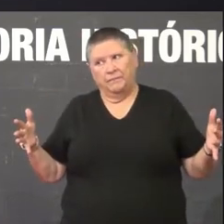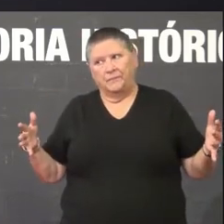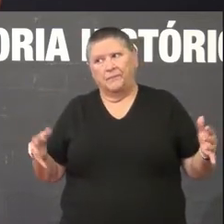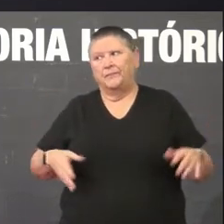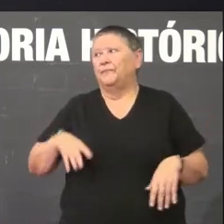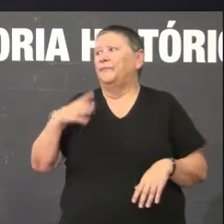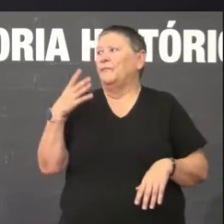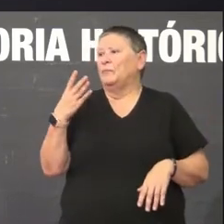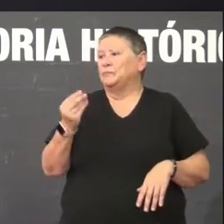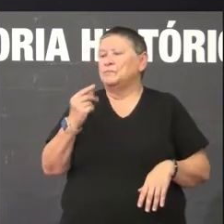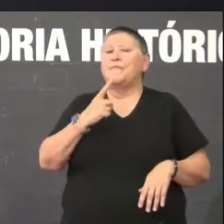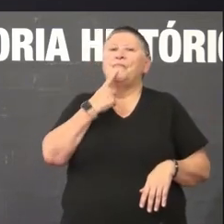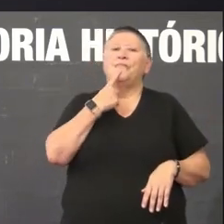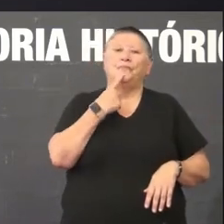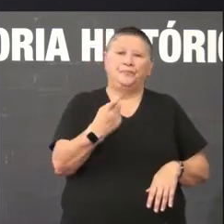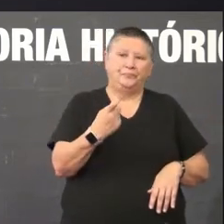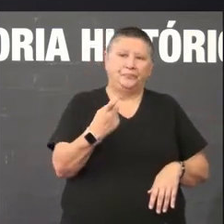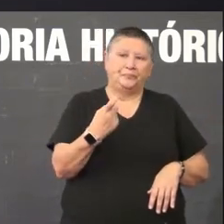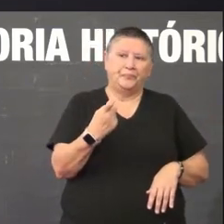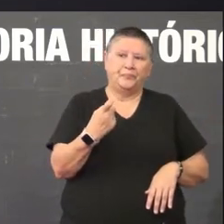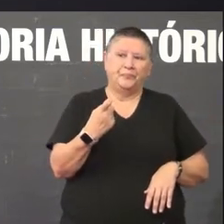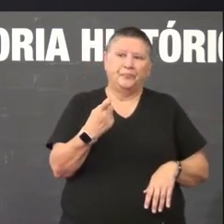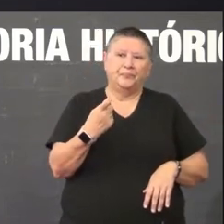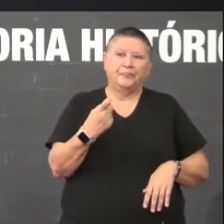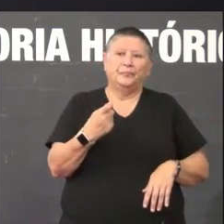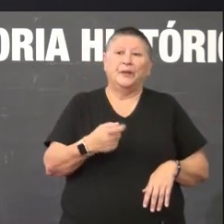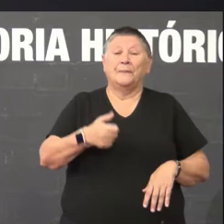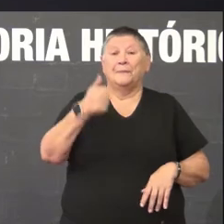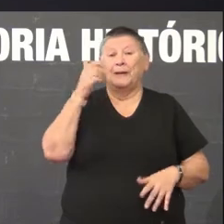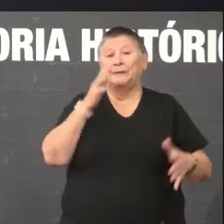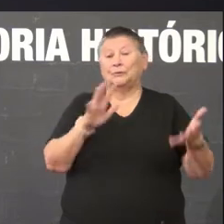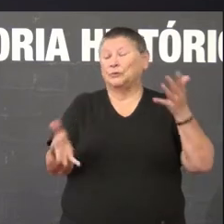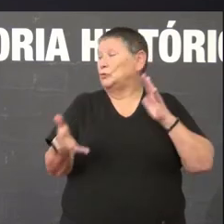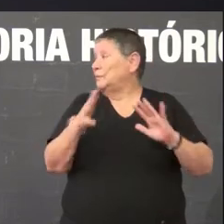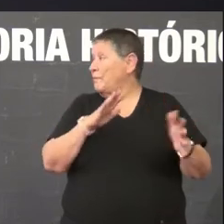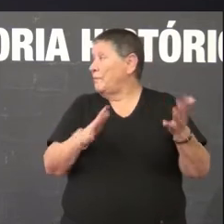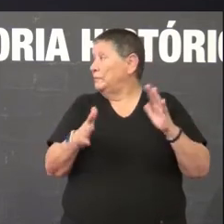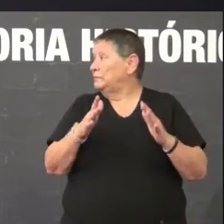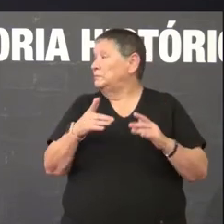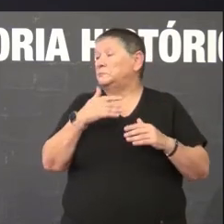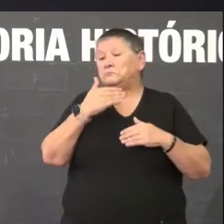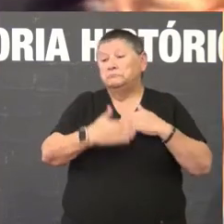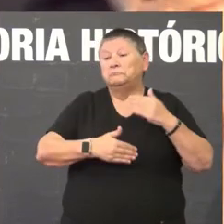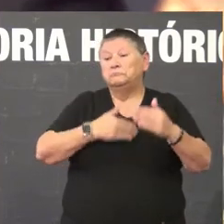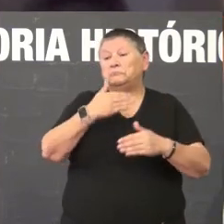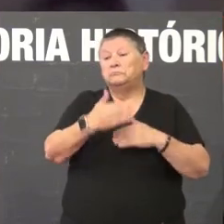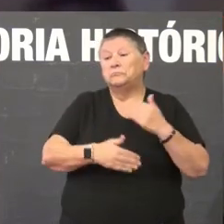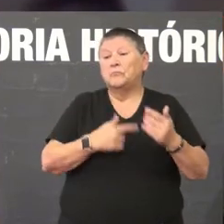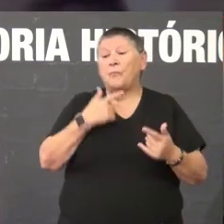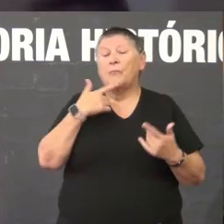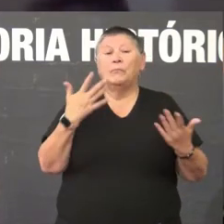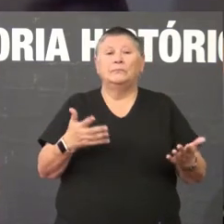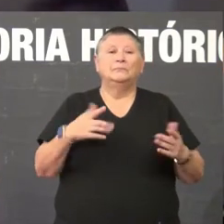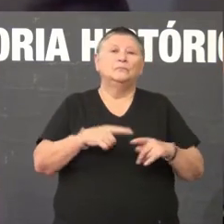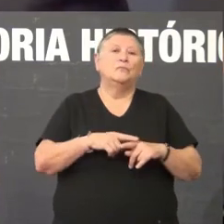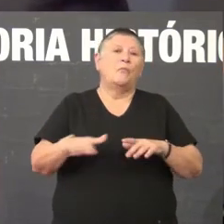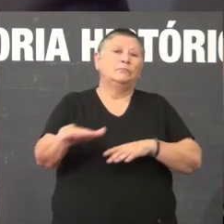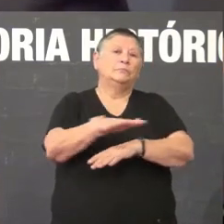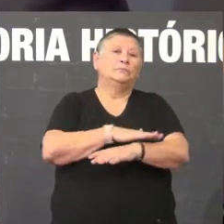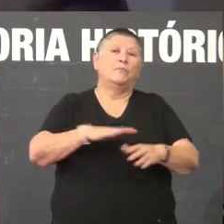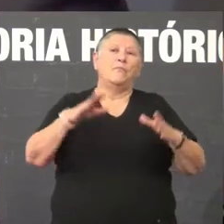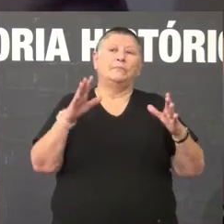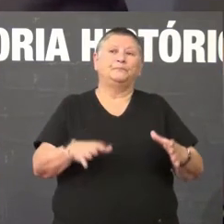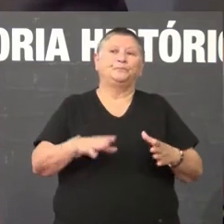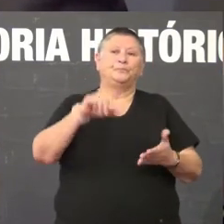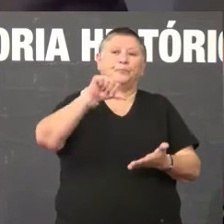muchas dificultades, la cuestión más o menos ha ido saliendo adelante. Y de un Estado jacobino centralista tenemos